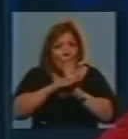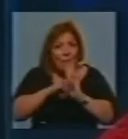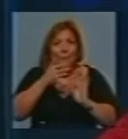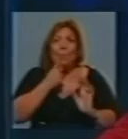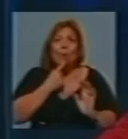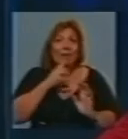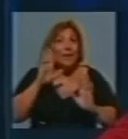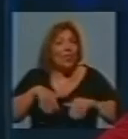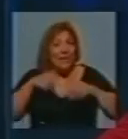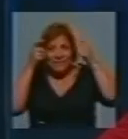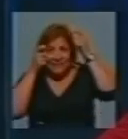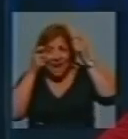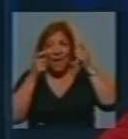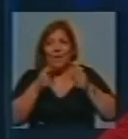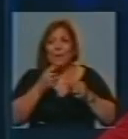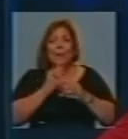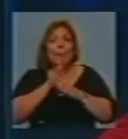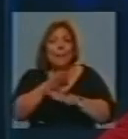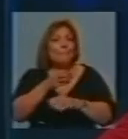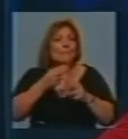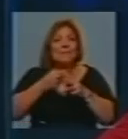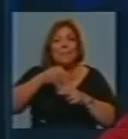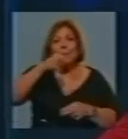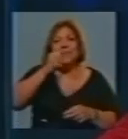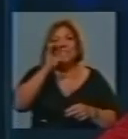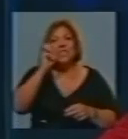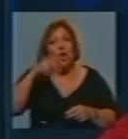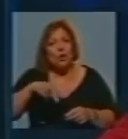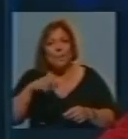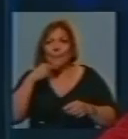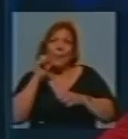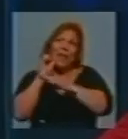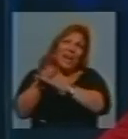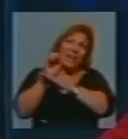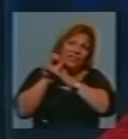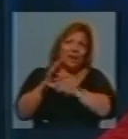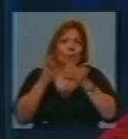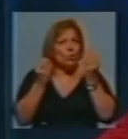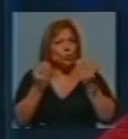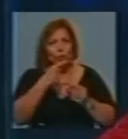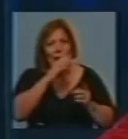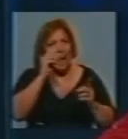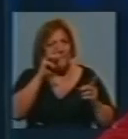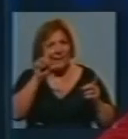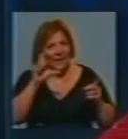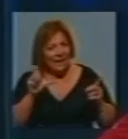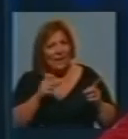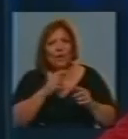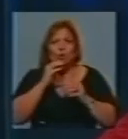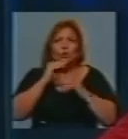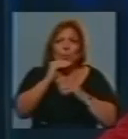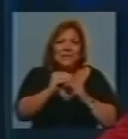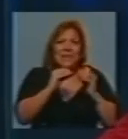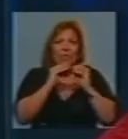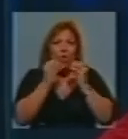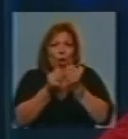del chavismo... Las misiones. Las misiones, exactamente, ha sido muy criticado por Capriles, tampoco se cuestiona ya los subsidios que se dan a buena